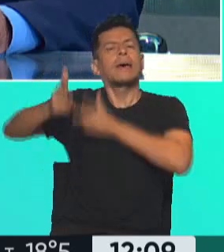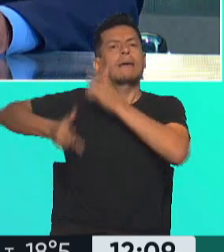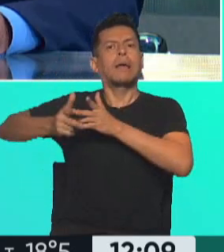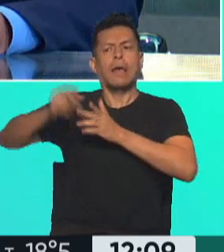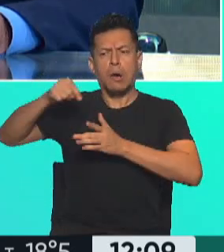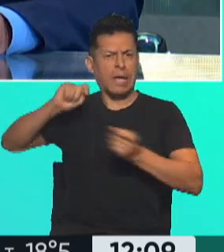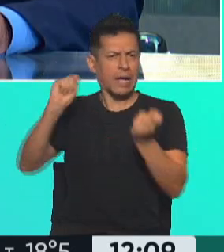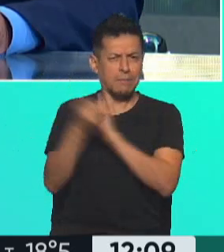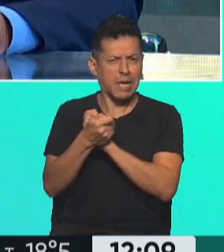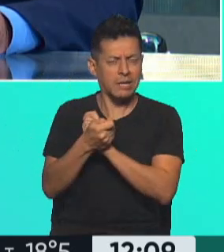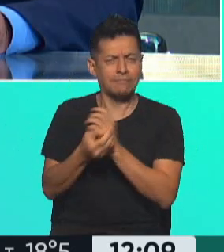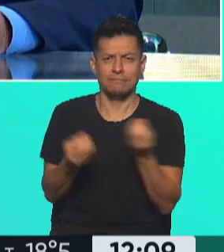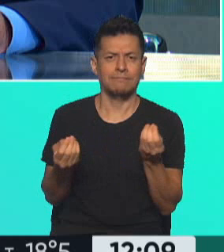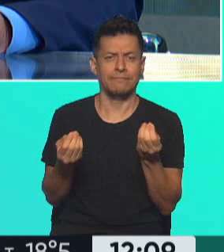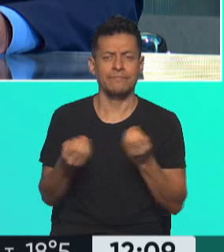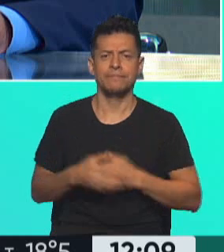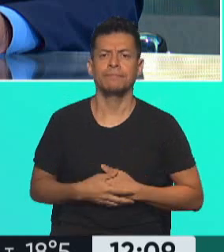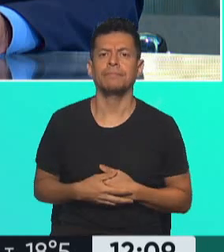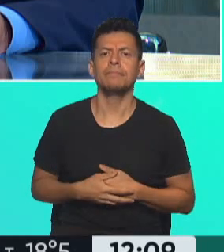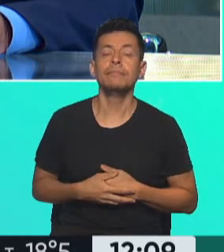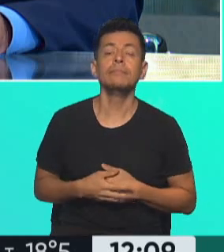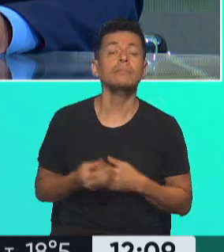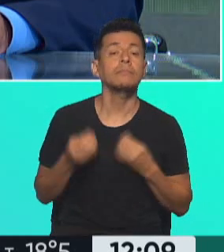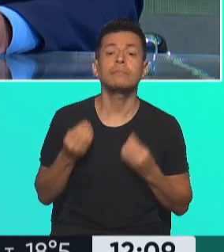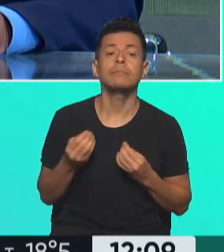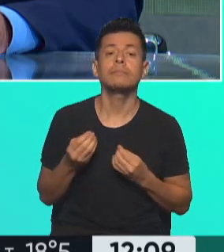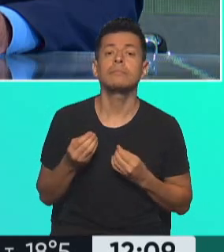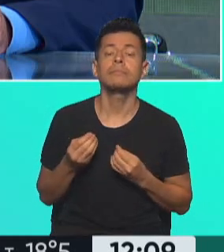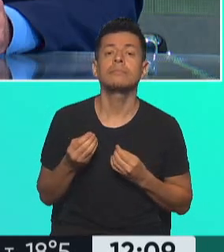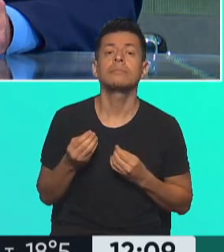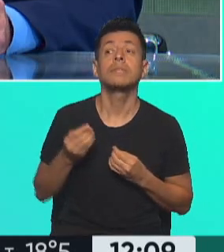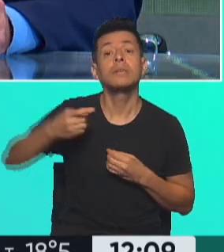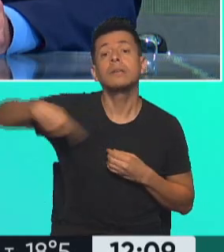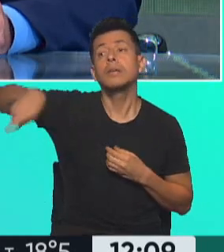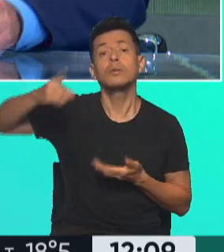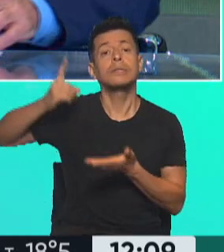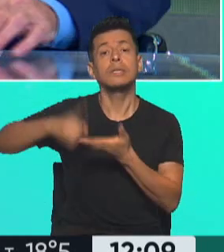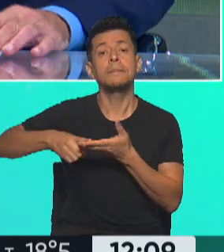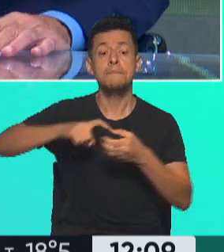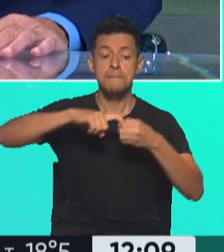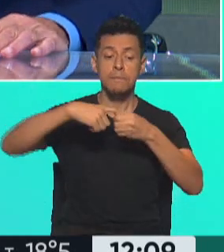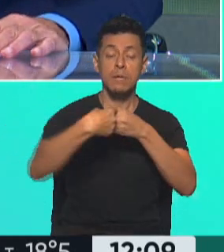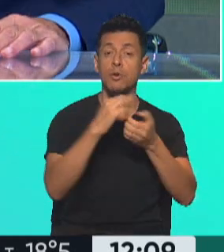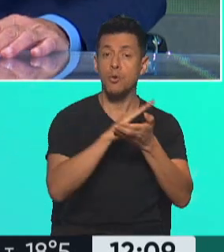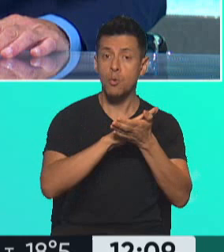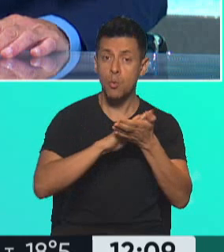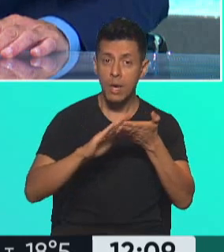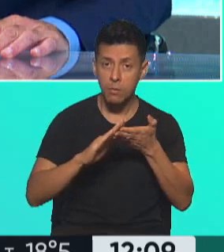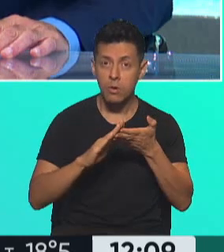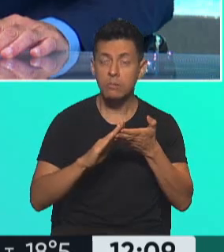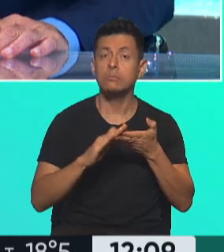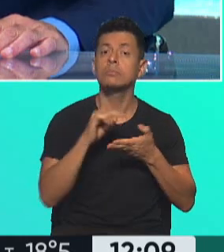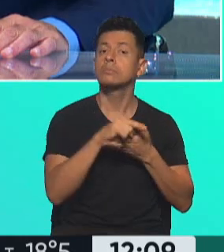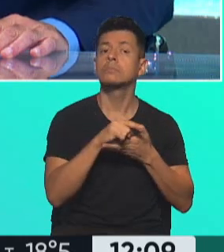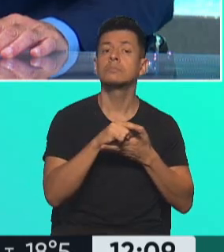diciembre pasado, porque en el fallo ellos escribieron que los nuevos miembros de este Consejo de la Magistratura